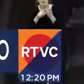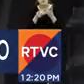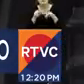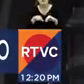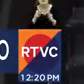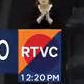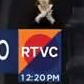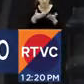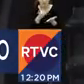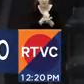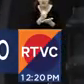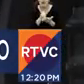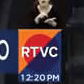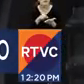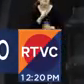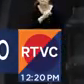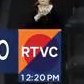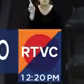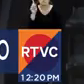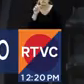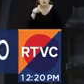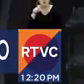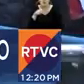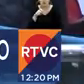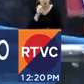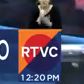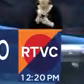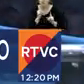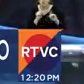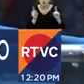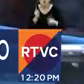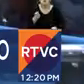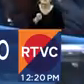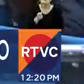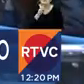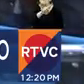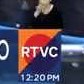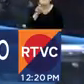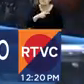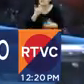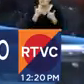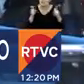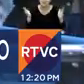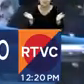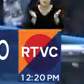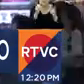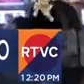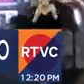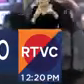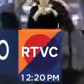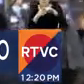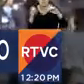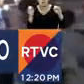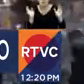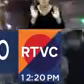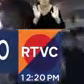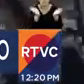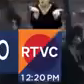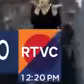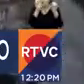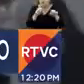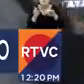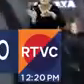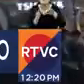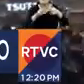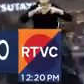concurridos ya no serán obligatorios y que en marzo finaliza el aislamiento para casos positivos. En contraste, con más